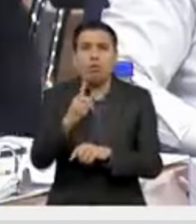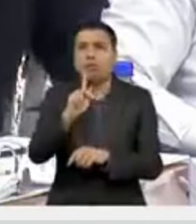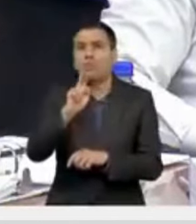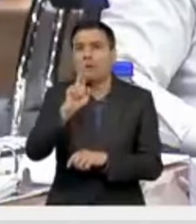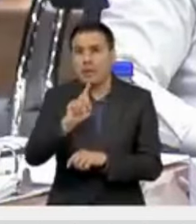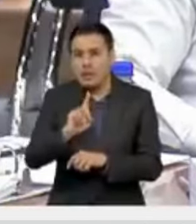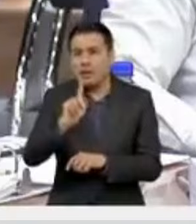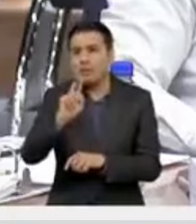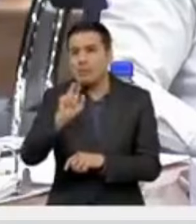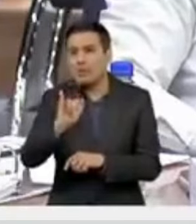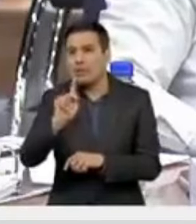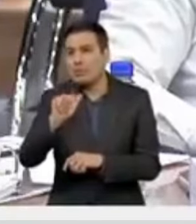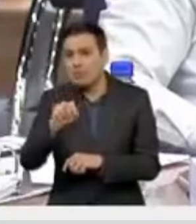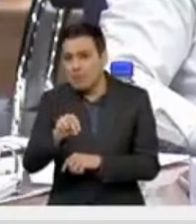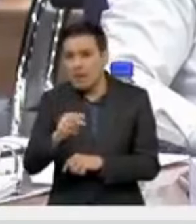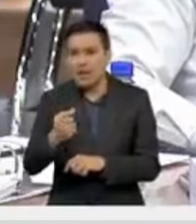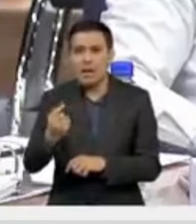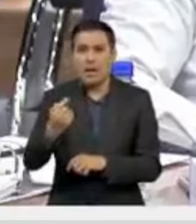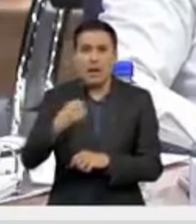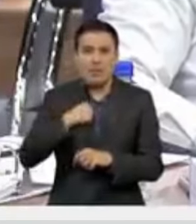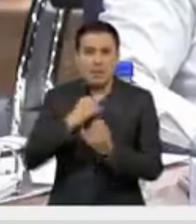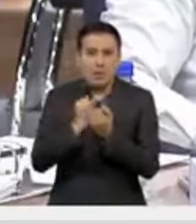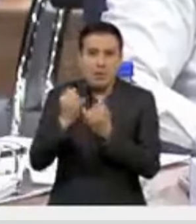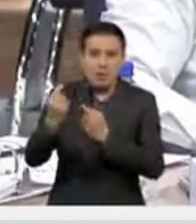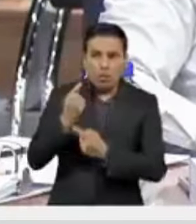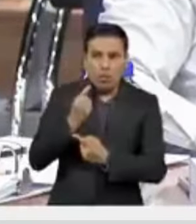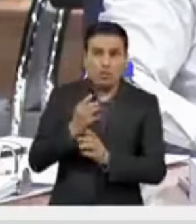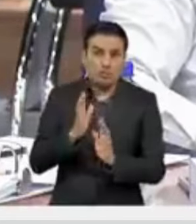persona. Y pues obtuvo una respuesta.